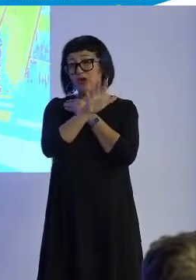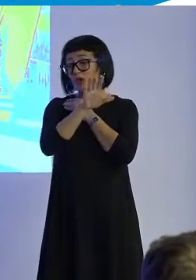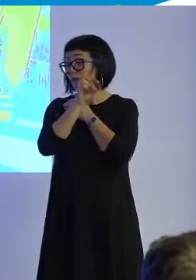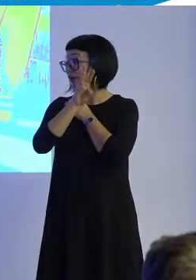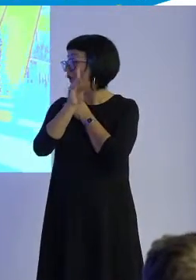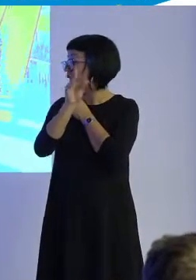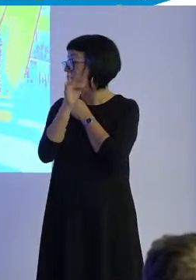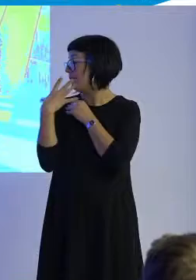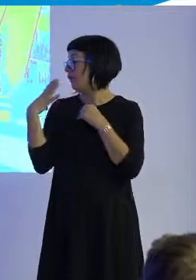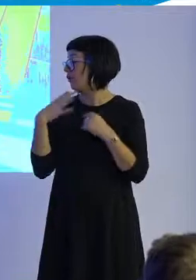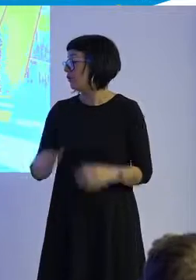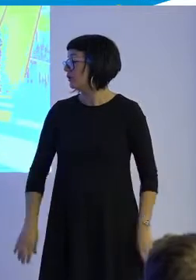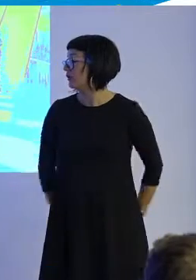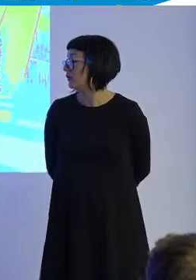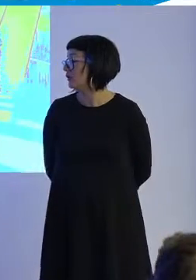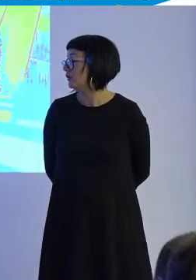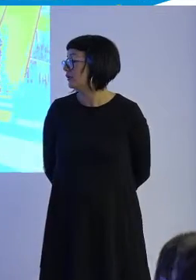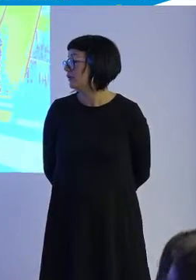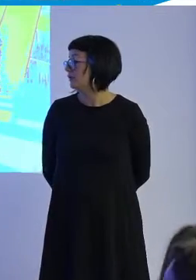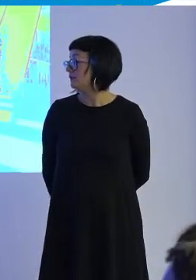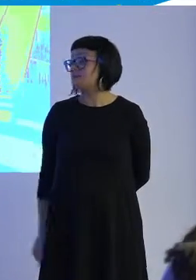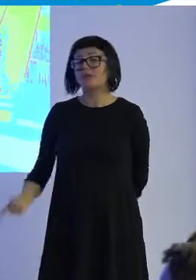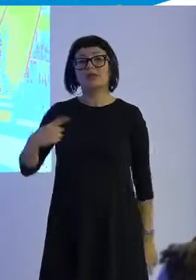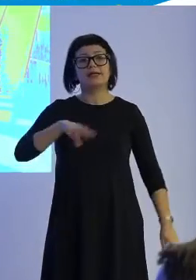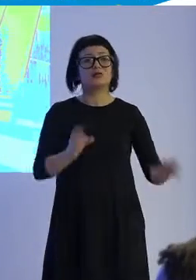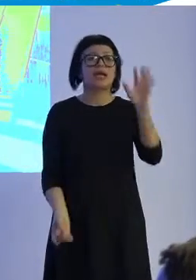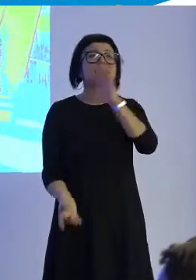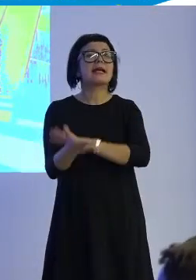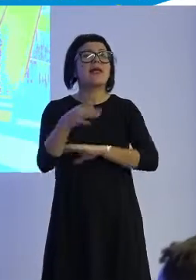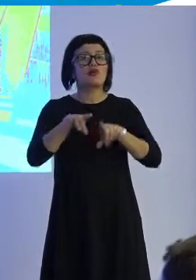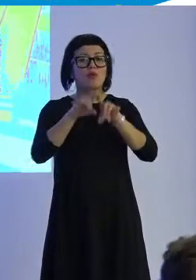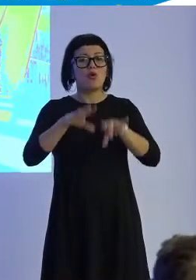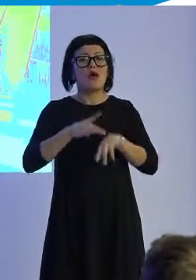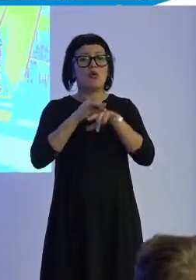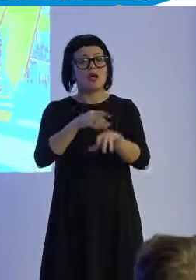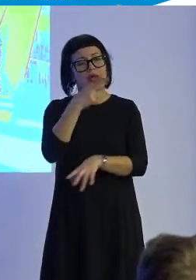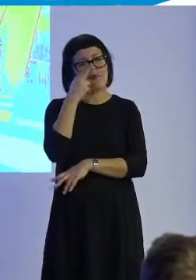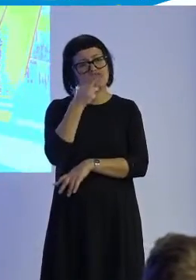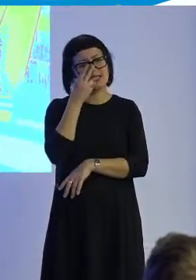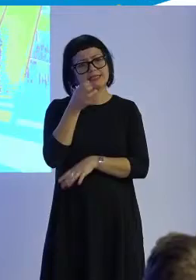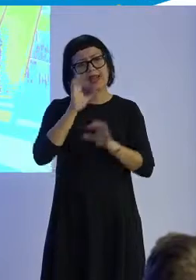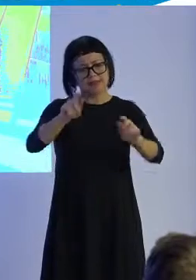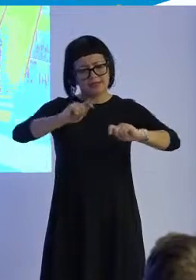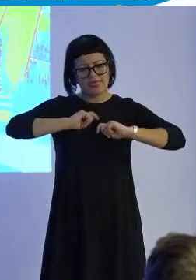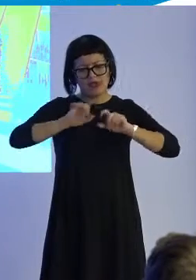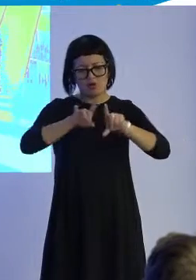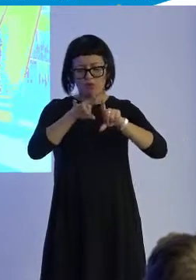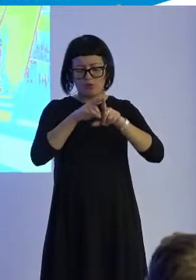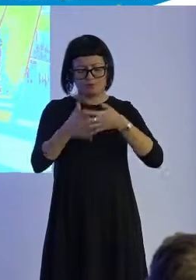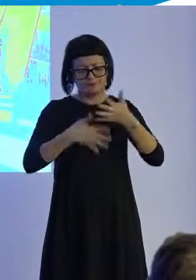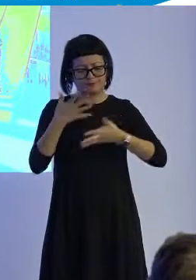cargar. De hecho, han sacado una guía muy interesante que precisamente va desgranando un poco